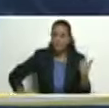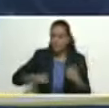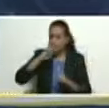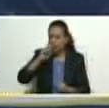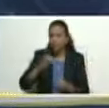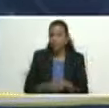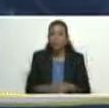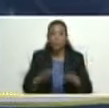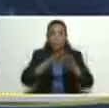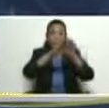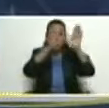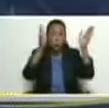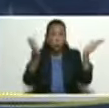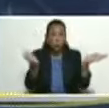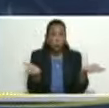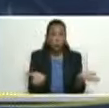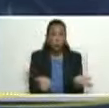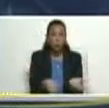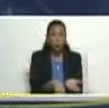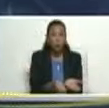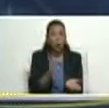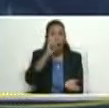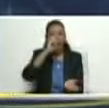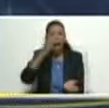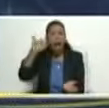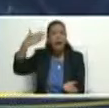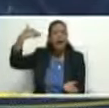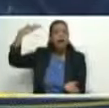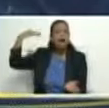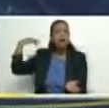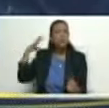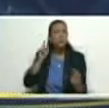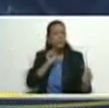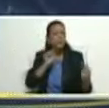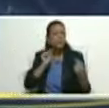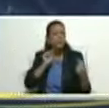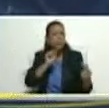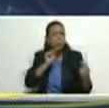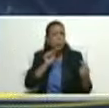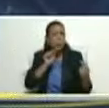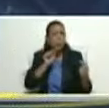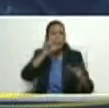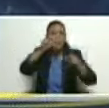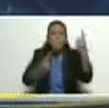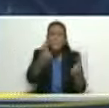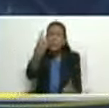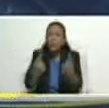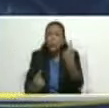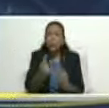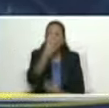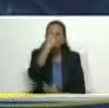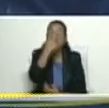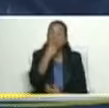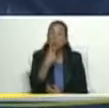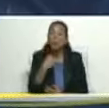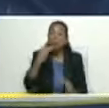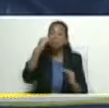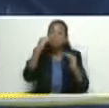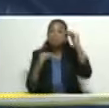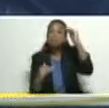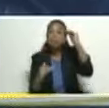El mundo viene discutiendo con mucha fuerza a nivel internacional el tema de la pobreza y la